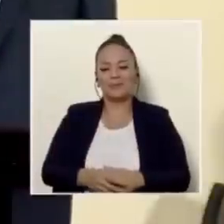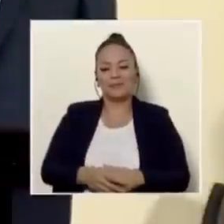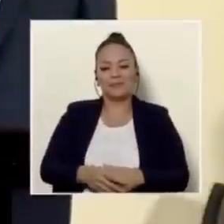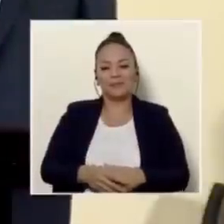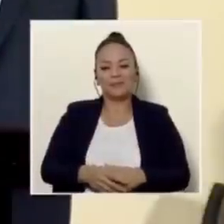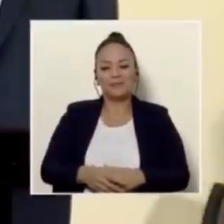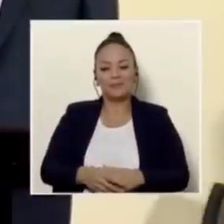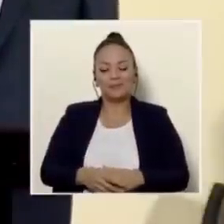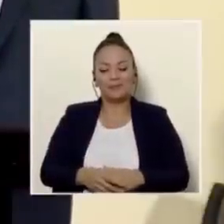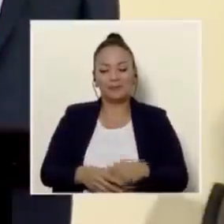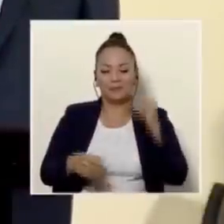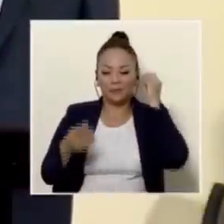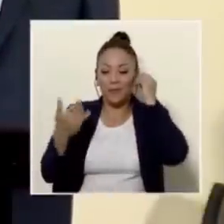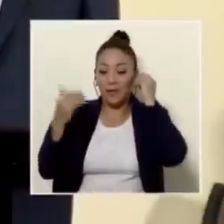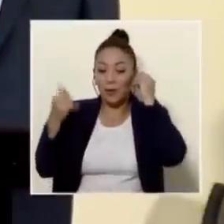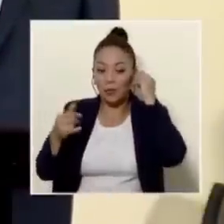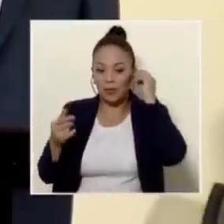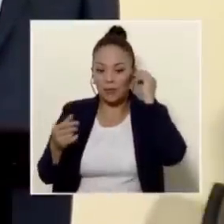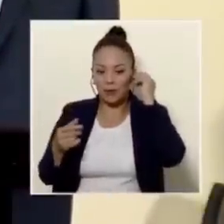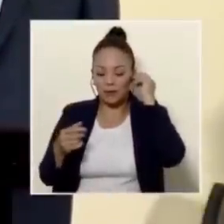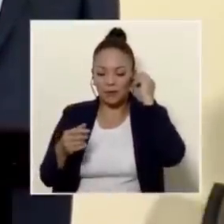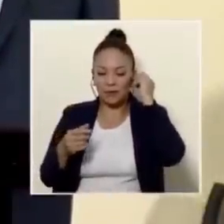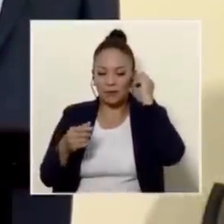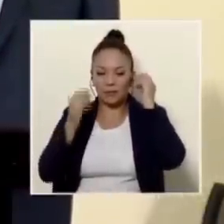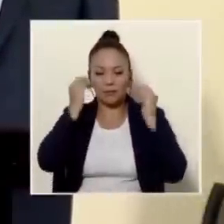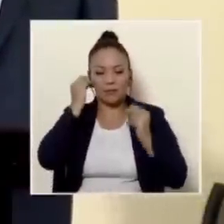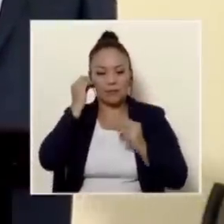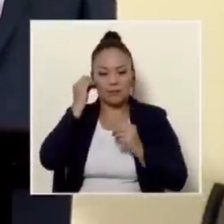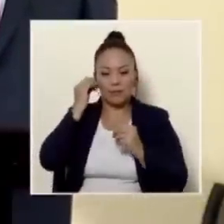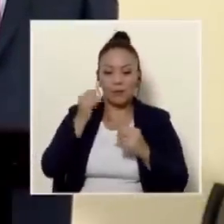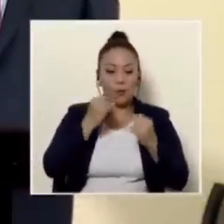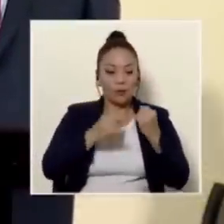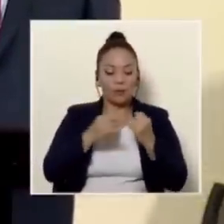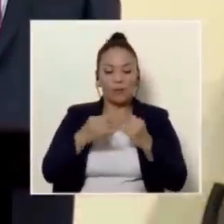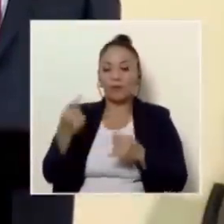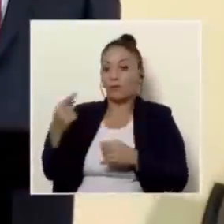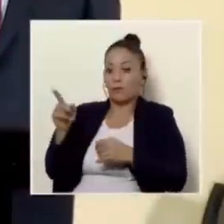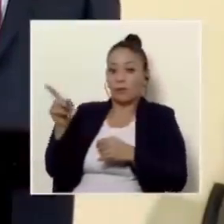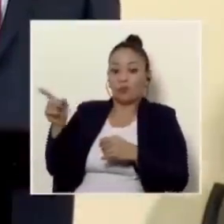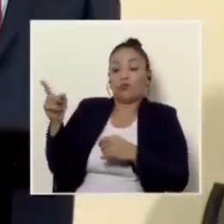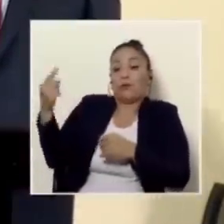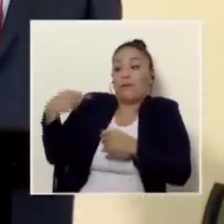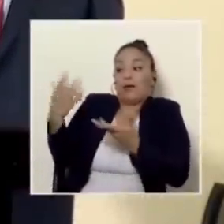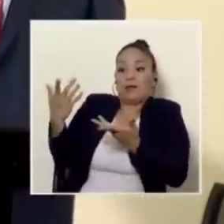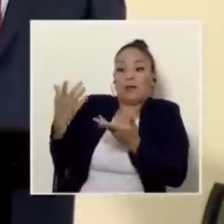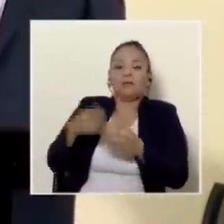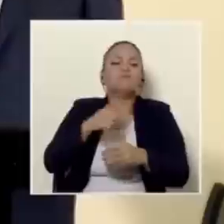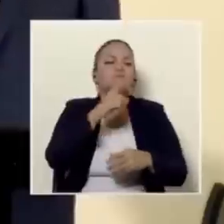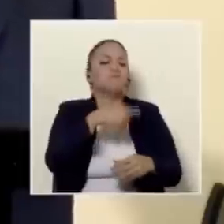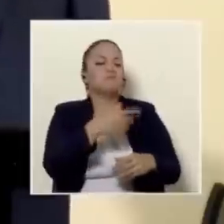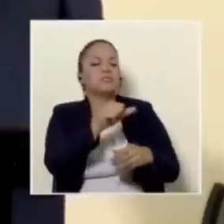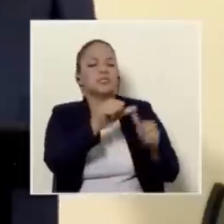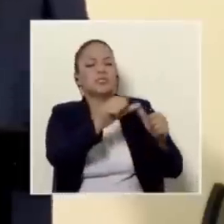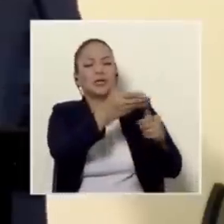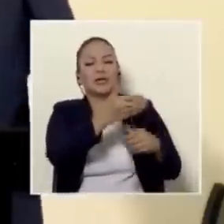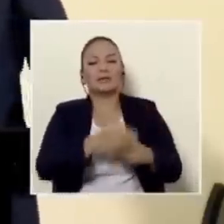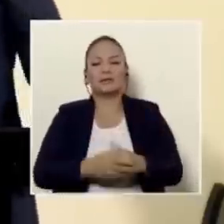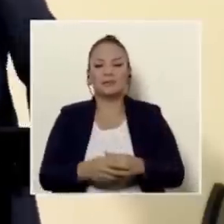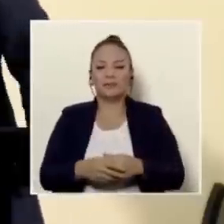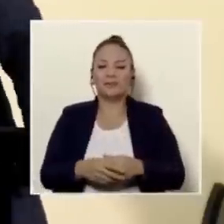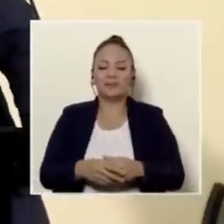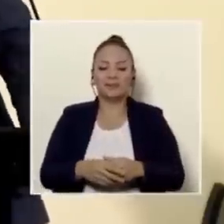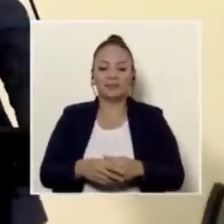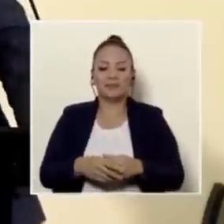O sea que si, esa era la última. ¿Se está así que manda? Yo no mando nada, pero abramos unas más.